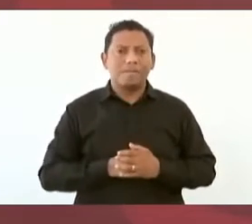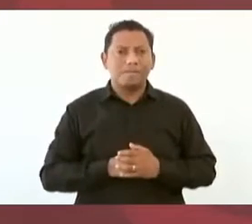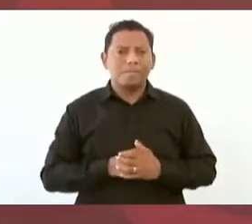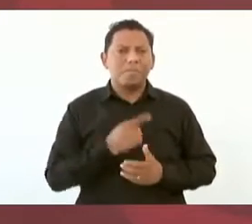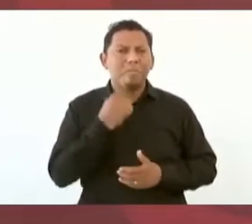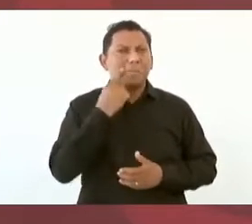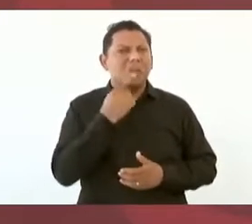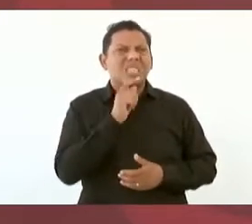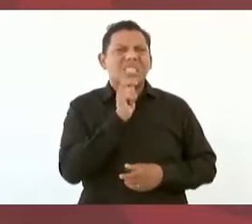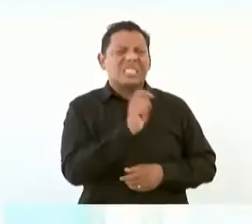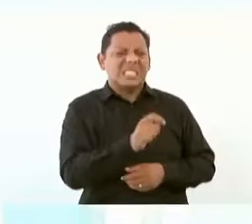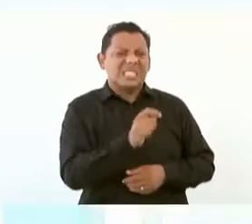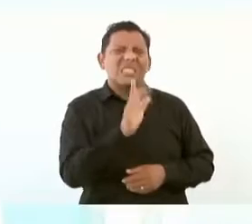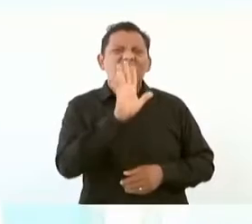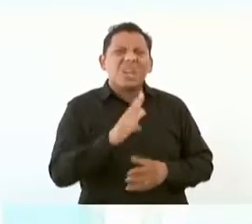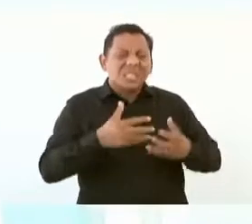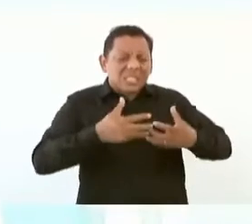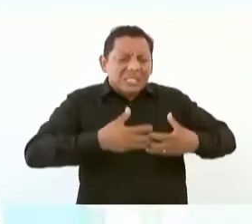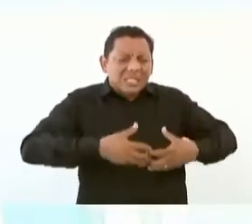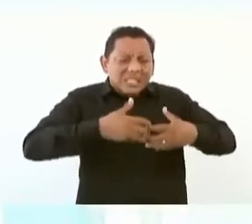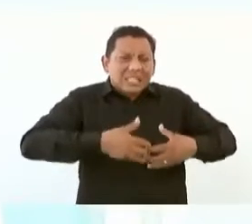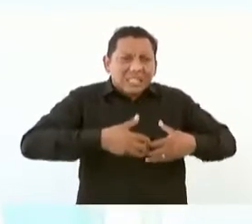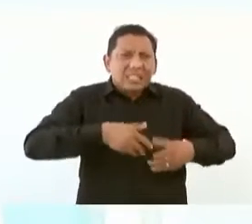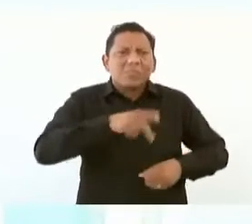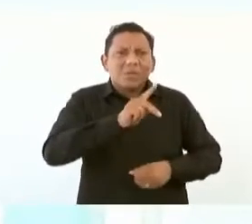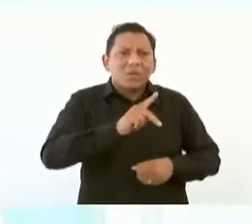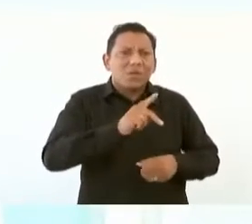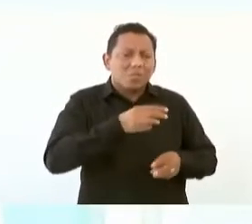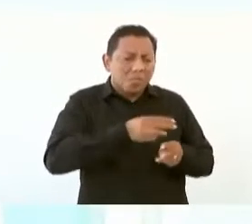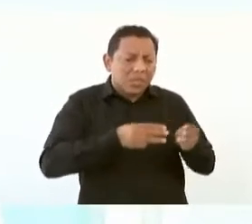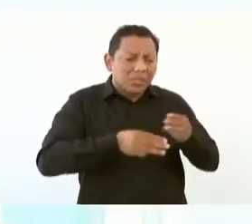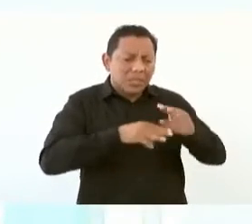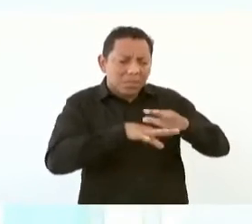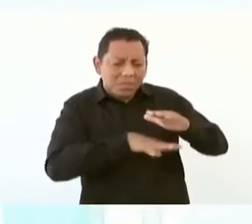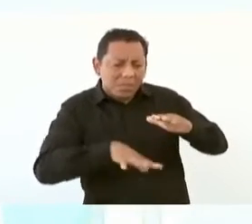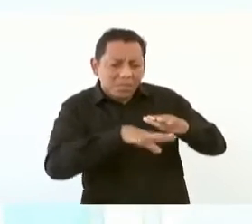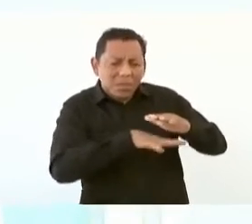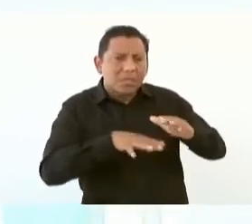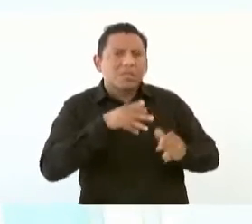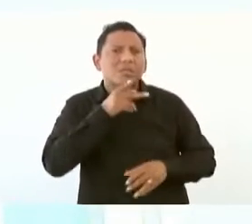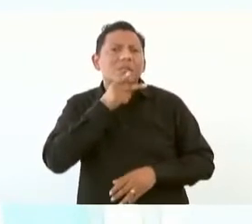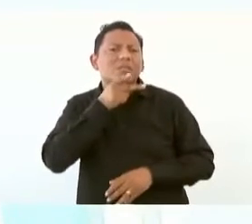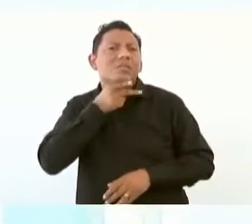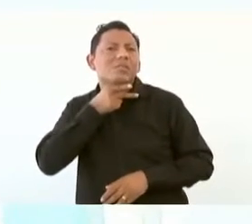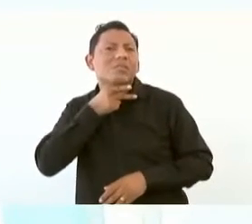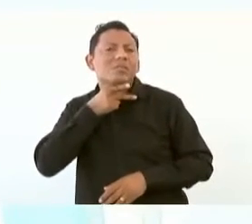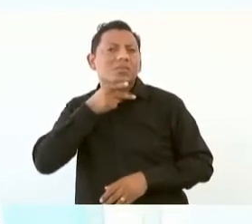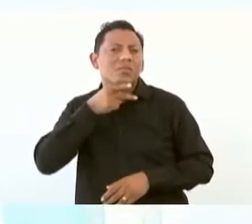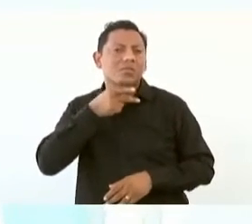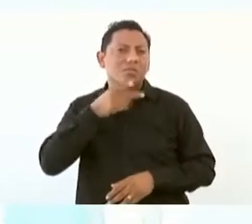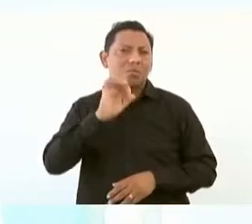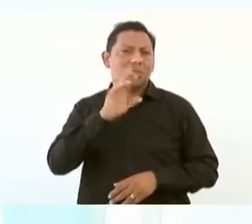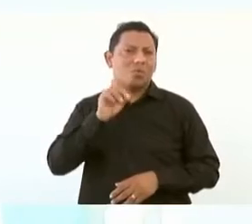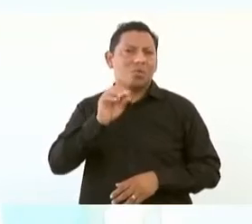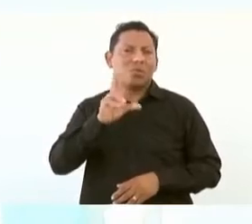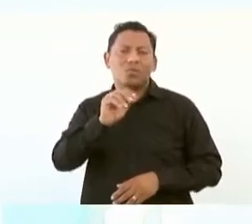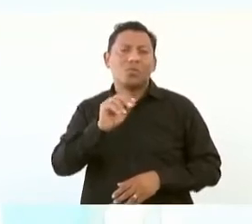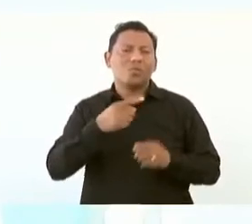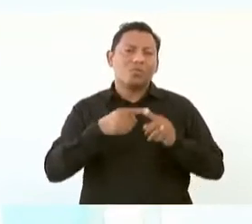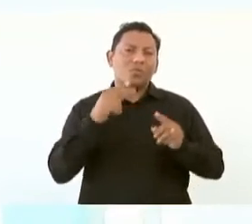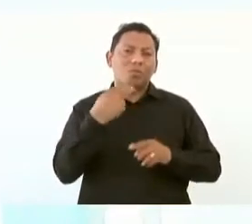Es como una refinería, nada más que la materia prima no es petróleo crudo, sino